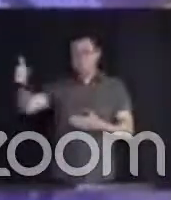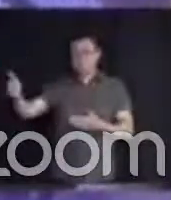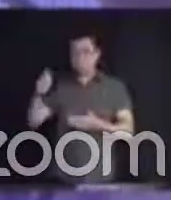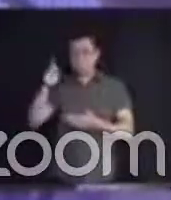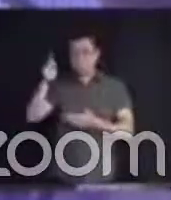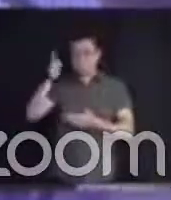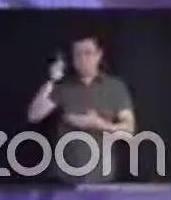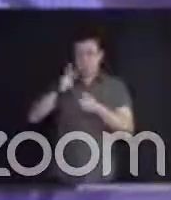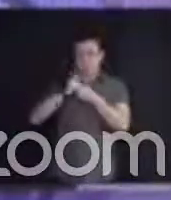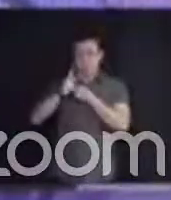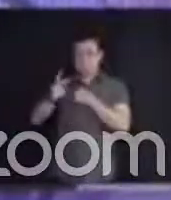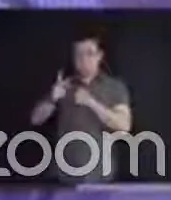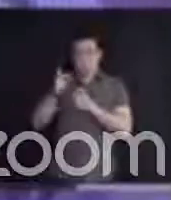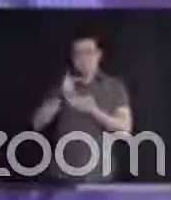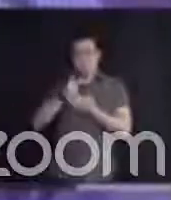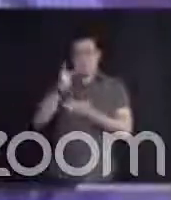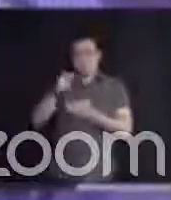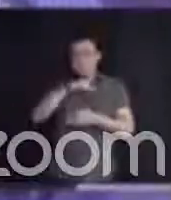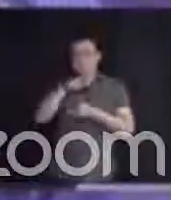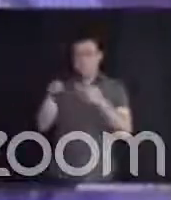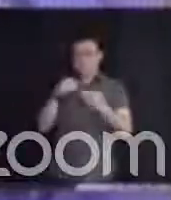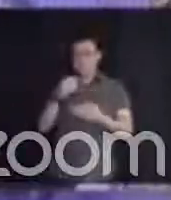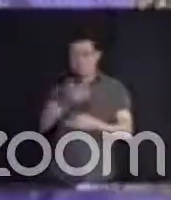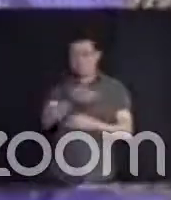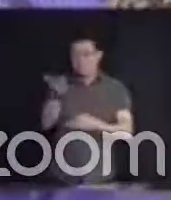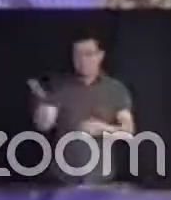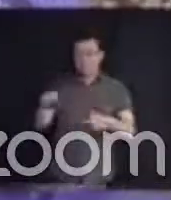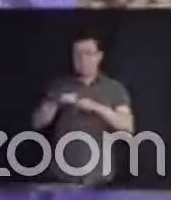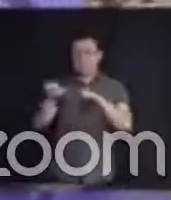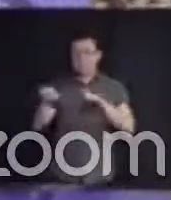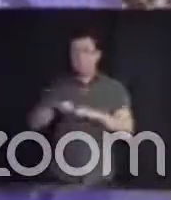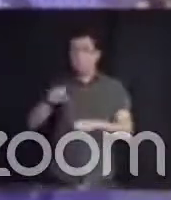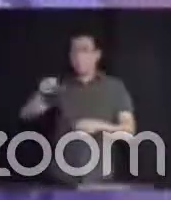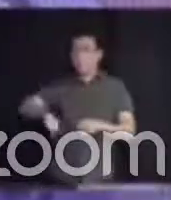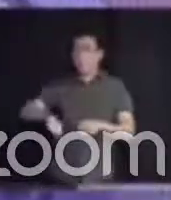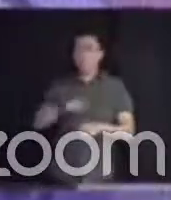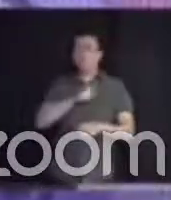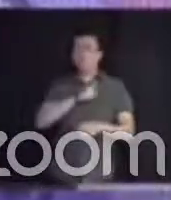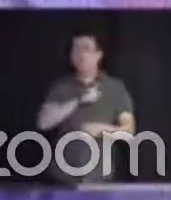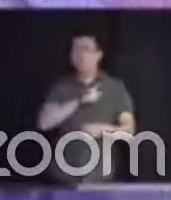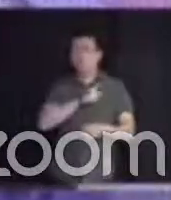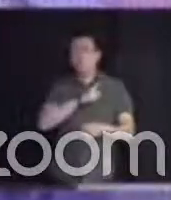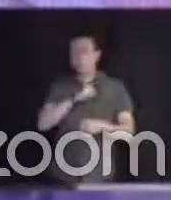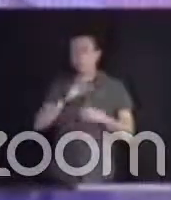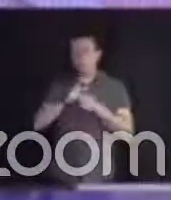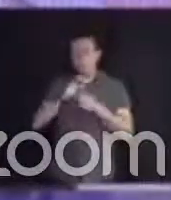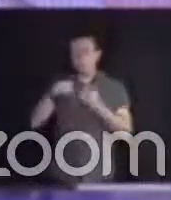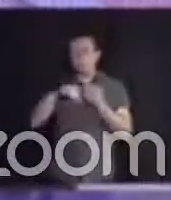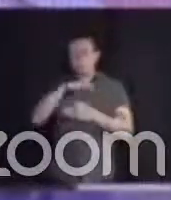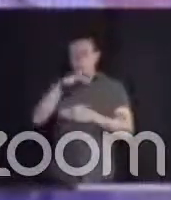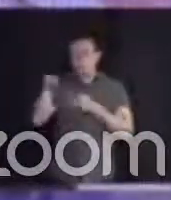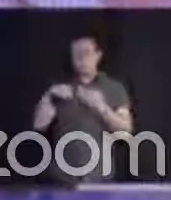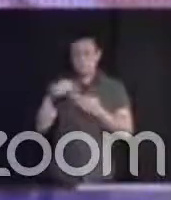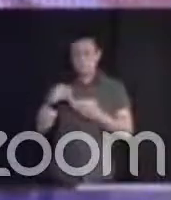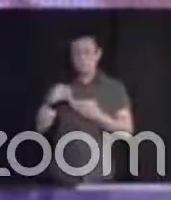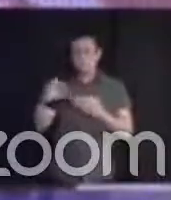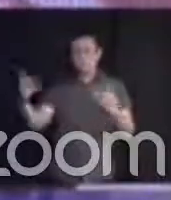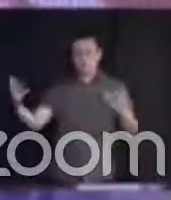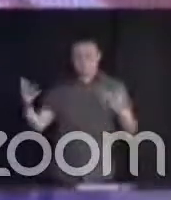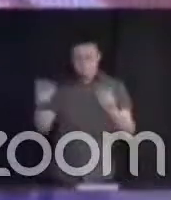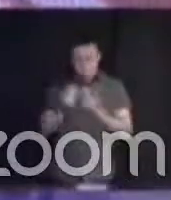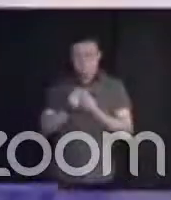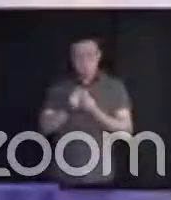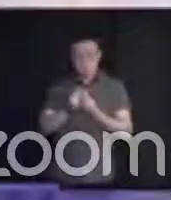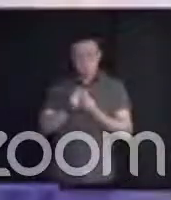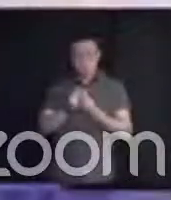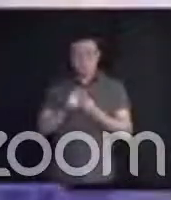uno de ustedes, y espero verlos en la siguiente premiación a todos ustedes aquí. El día de hoy vengo sola, pero en la siguiente